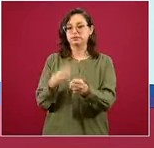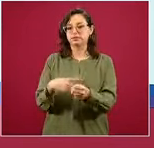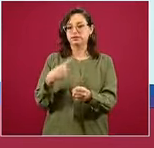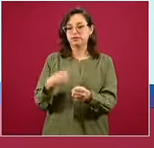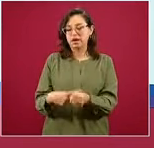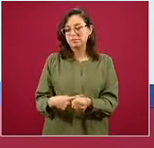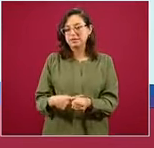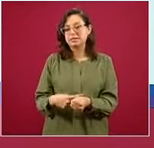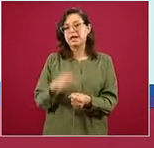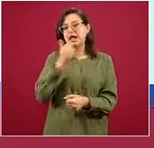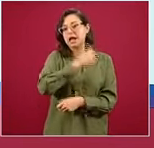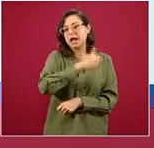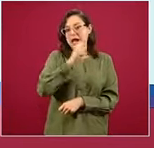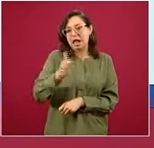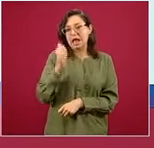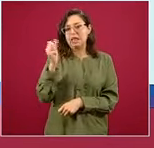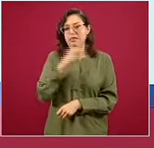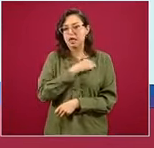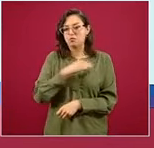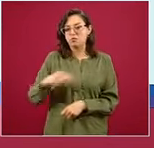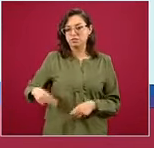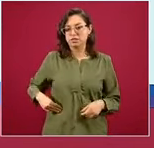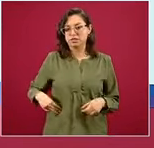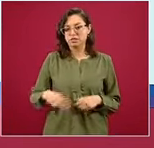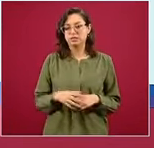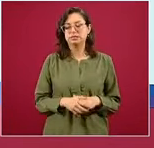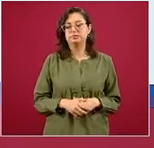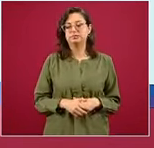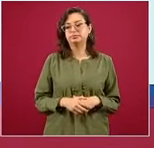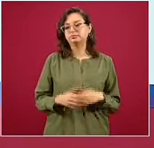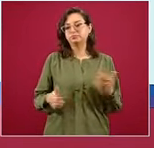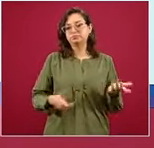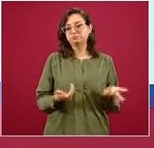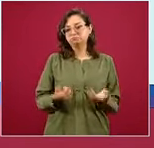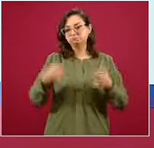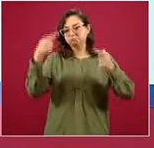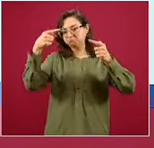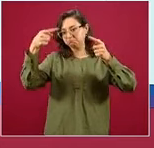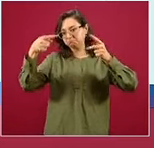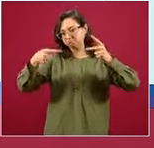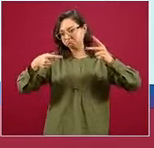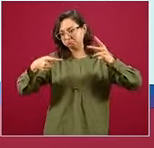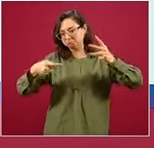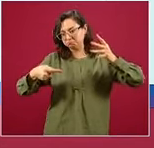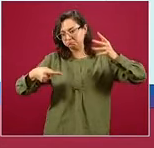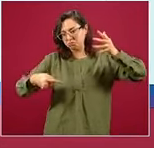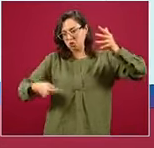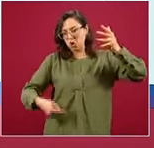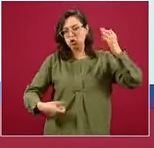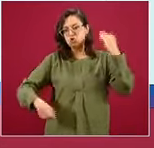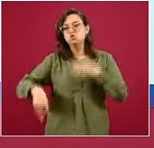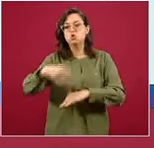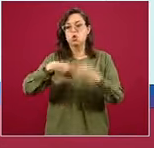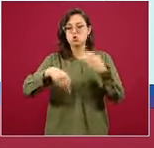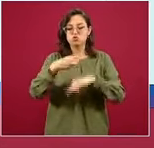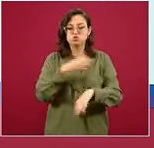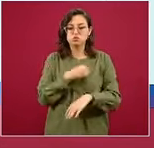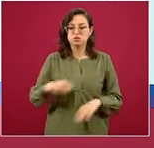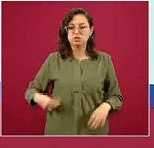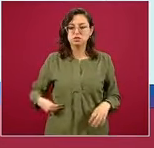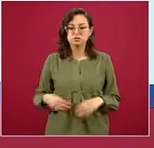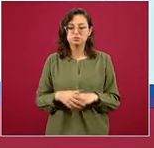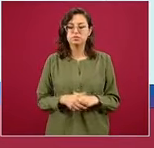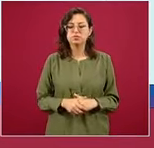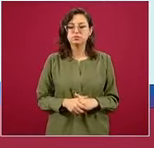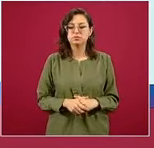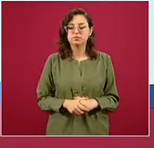San Luis, Soledad de Graciano Sánchez, Ciudad Valles, Tamazuchale, Río Verde, Matehuala, etcétera, etcétera,